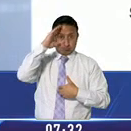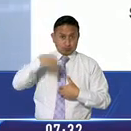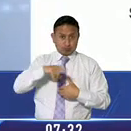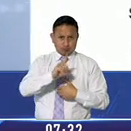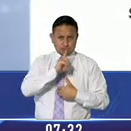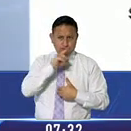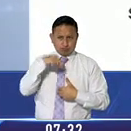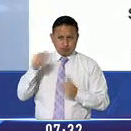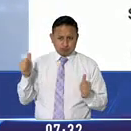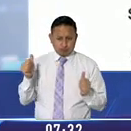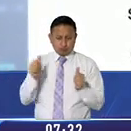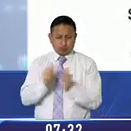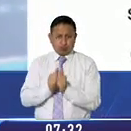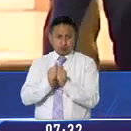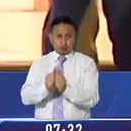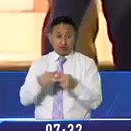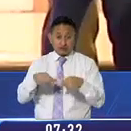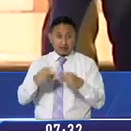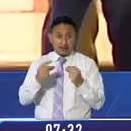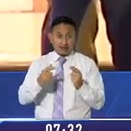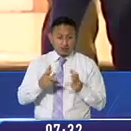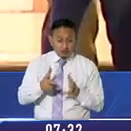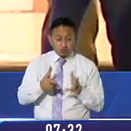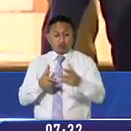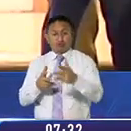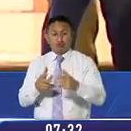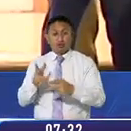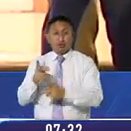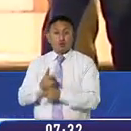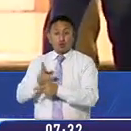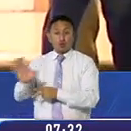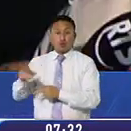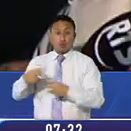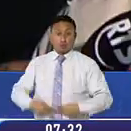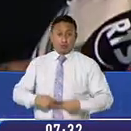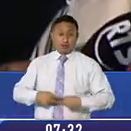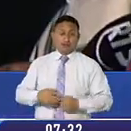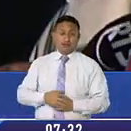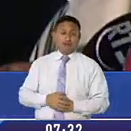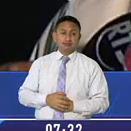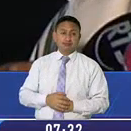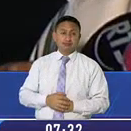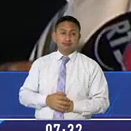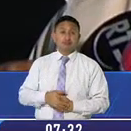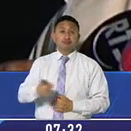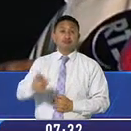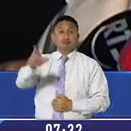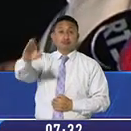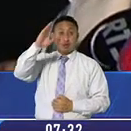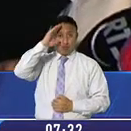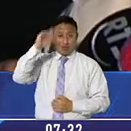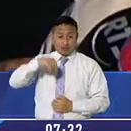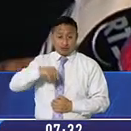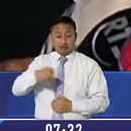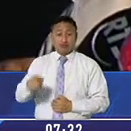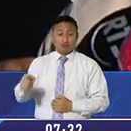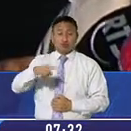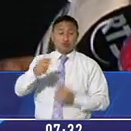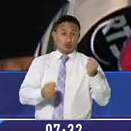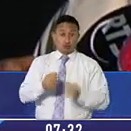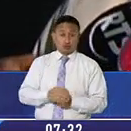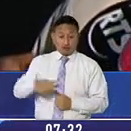escoltaban actúen de manera oportuna para salvaguardar su vida. Repelió el ataque a un funcionario policial que iba en uno de los vehículos,